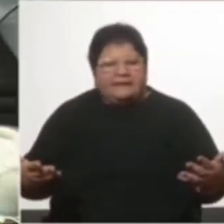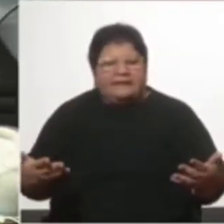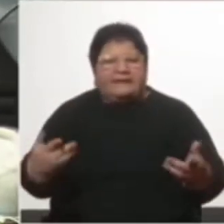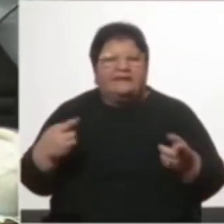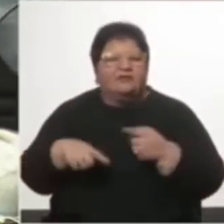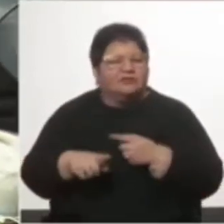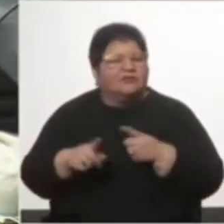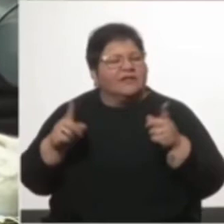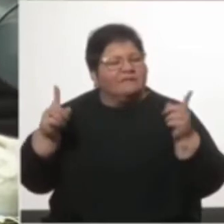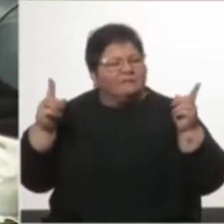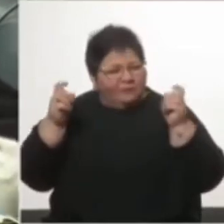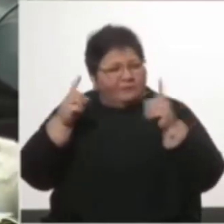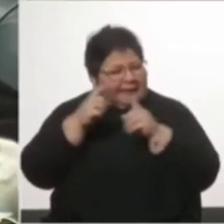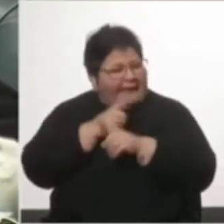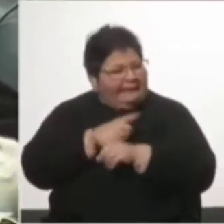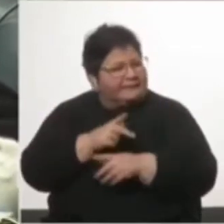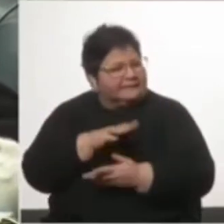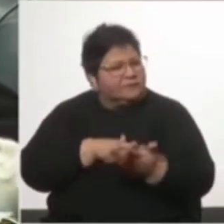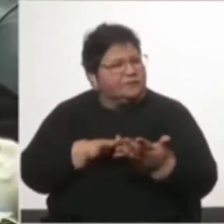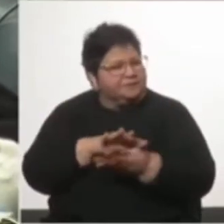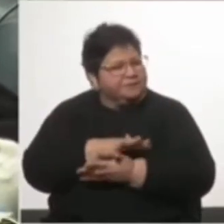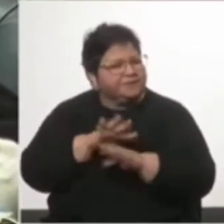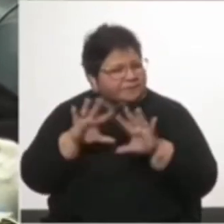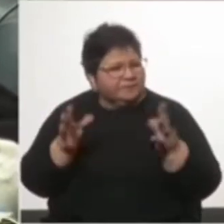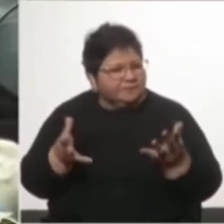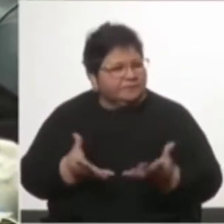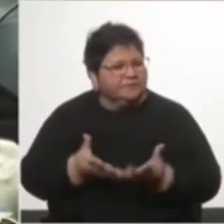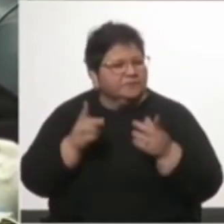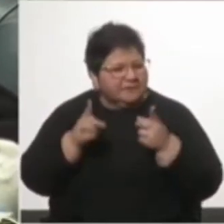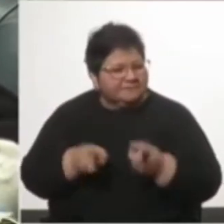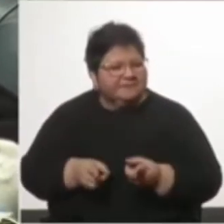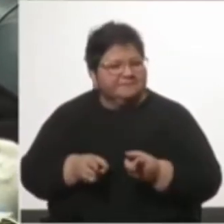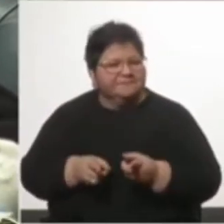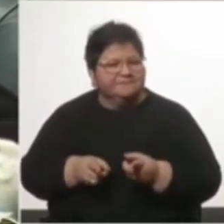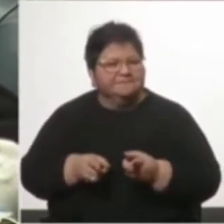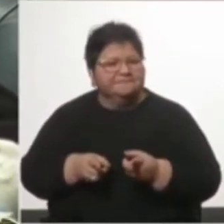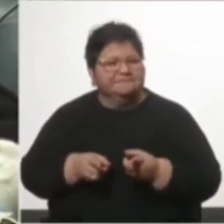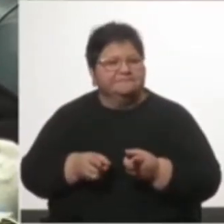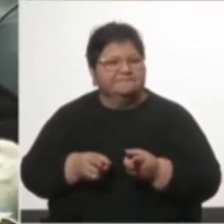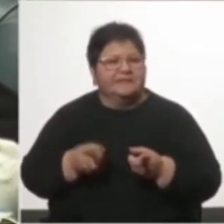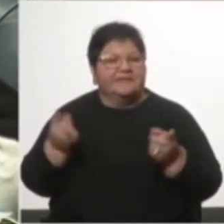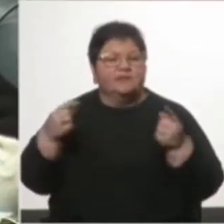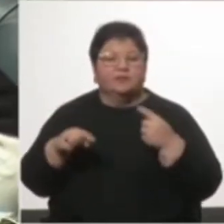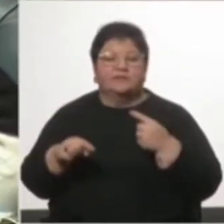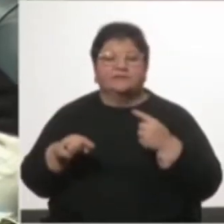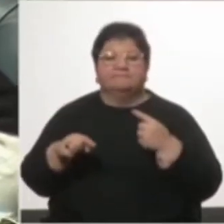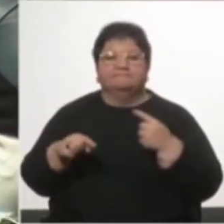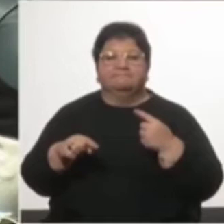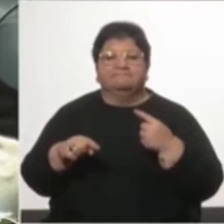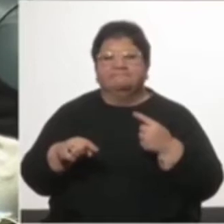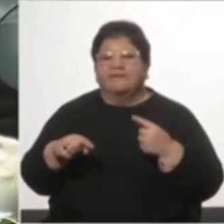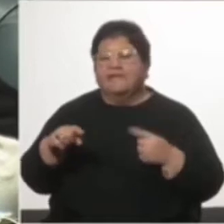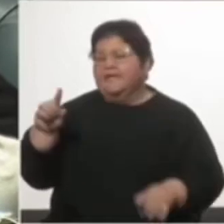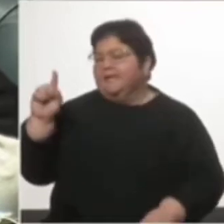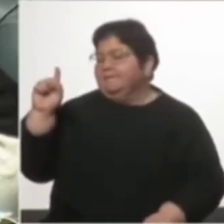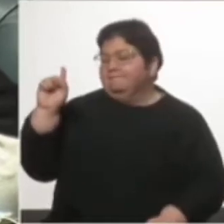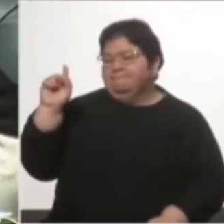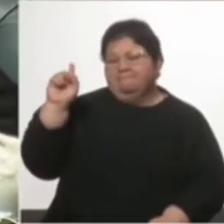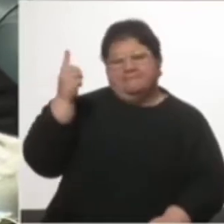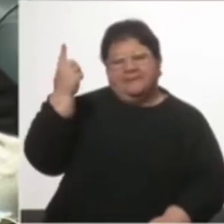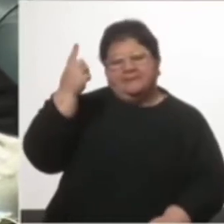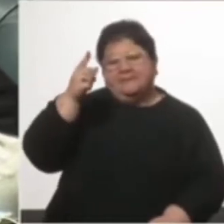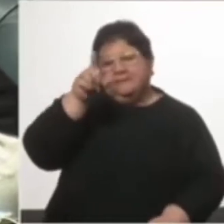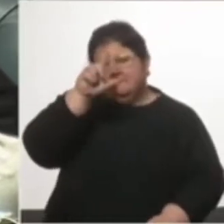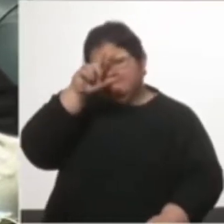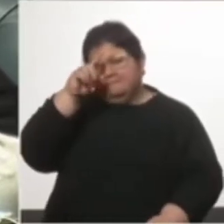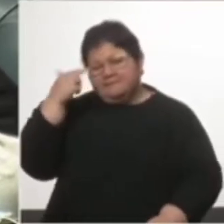perspectiva, y a partir de una estrategia específica para la ocasión, el talante presidencial, desde